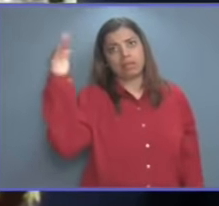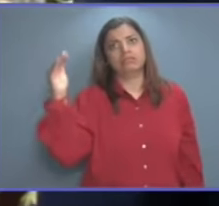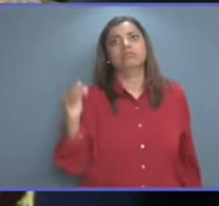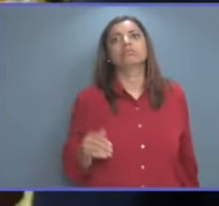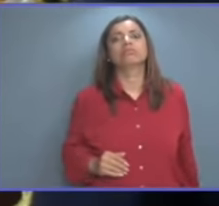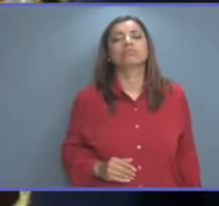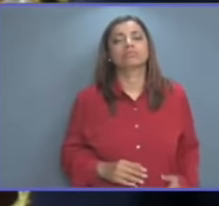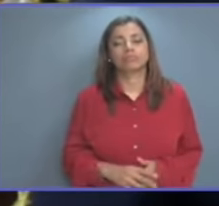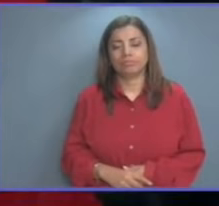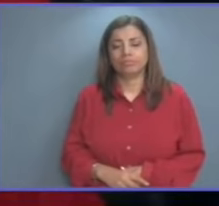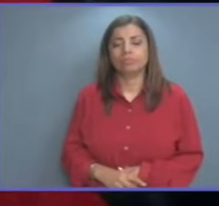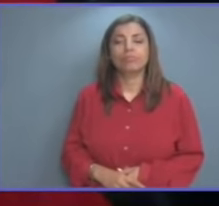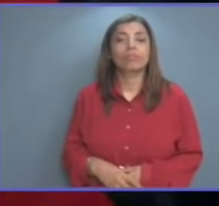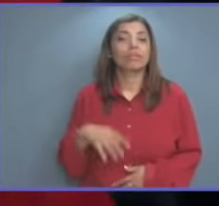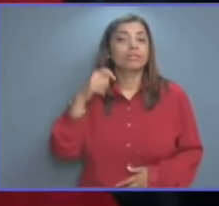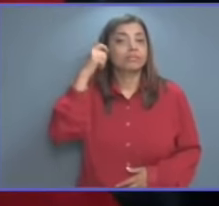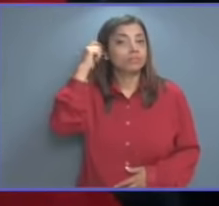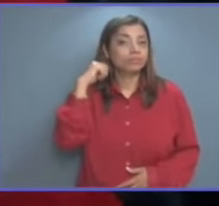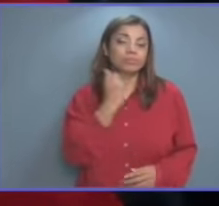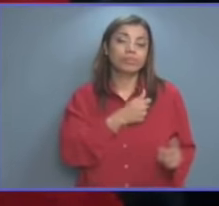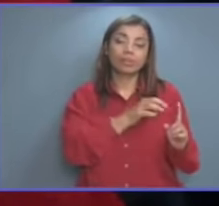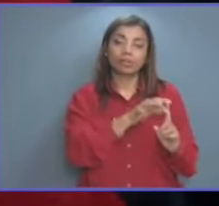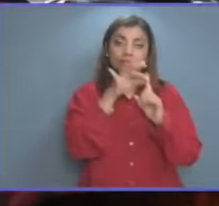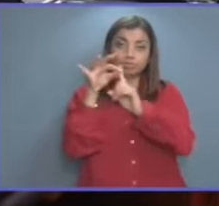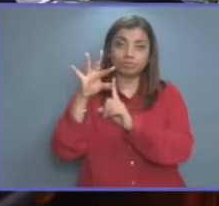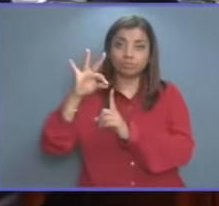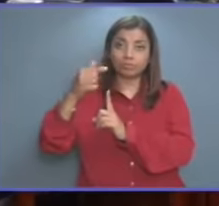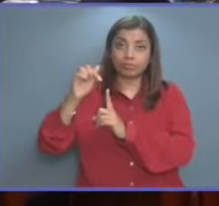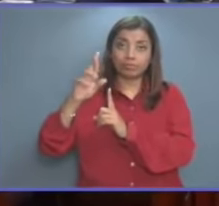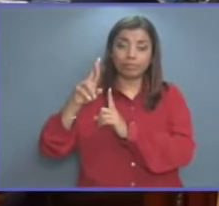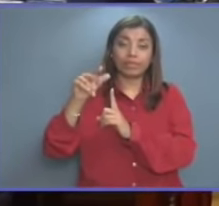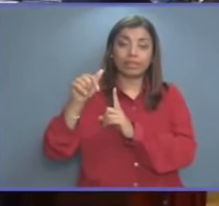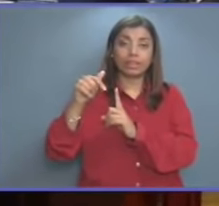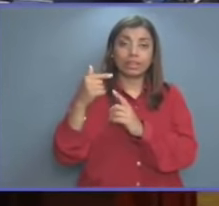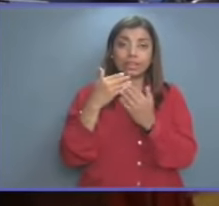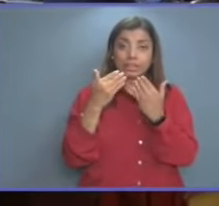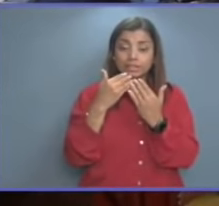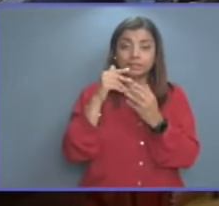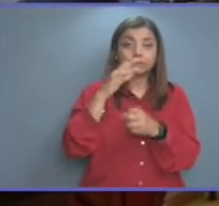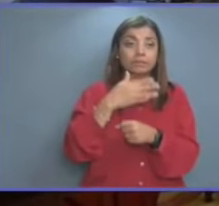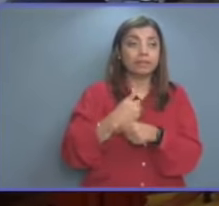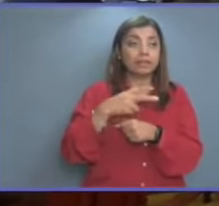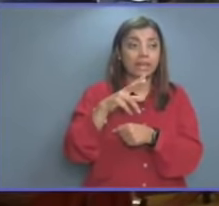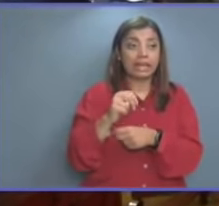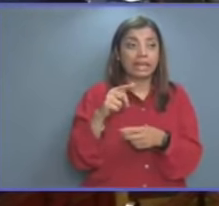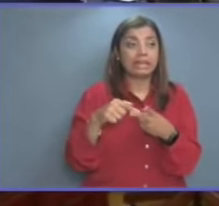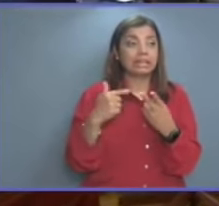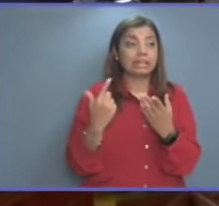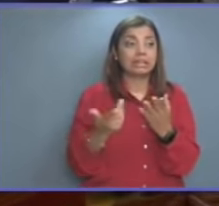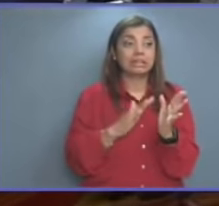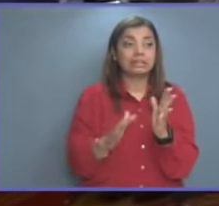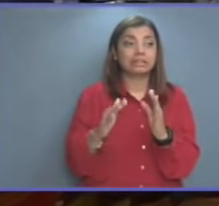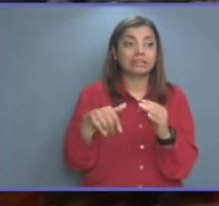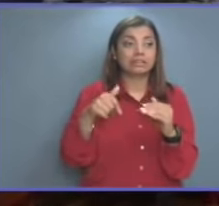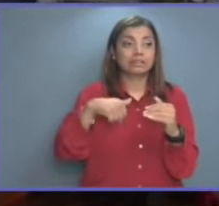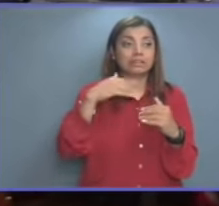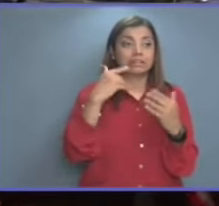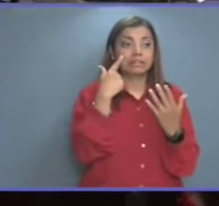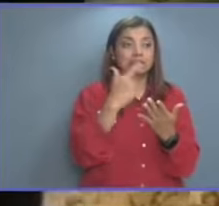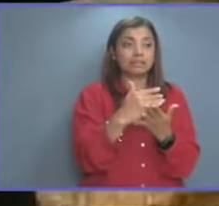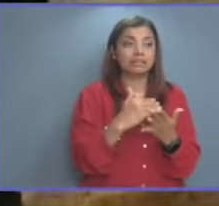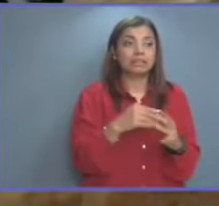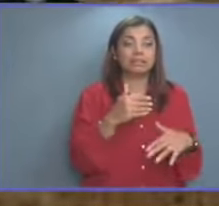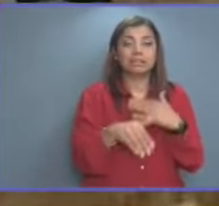reelección de rodolfo delgado fue apoyada por los partidos de nuevas ideas gana pcn y pdc los congresistas destacaron su